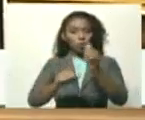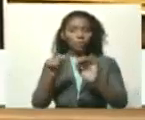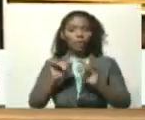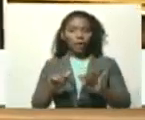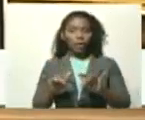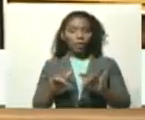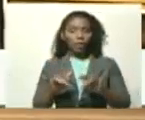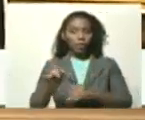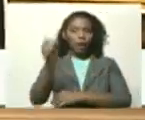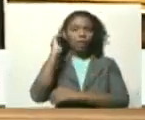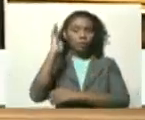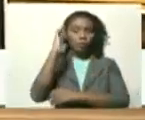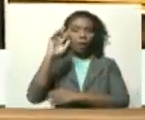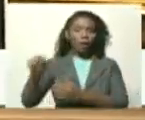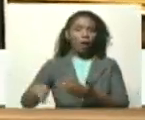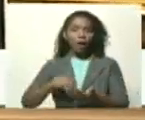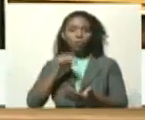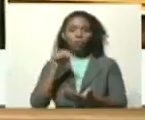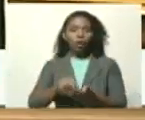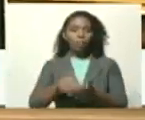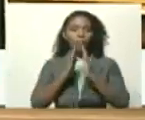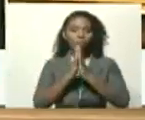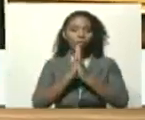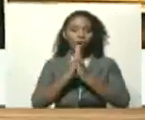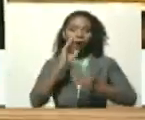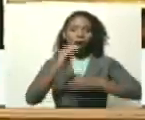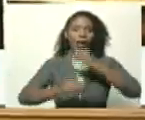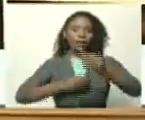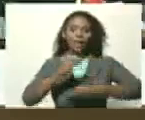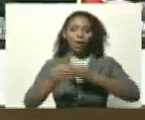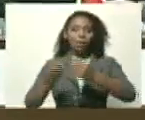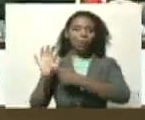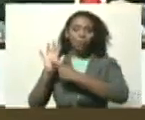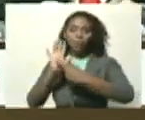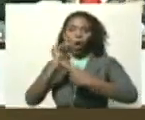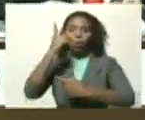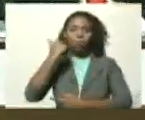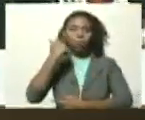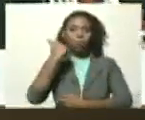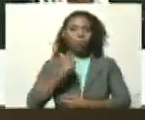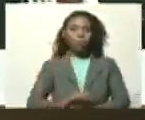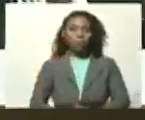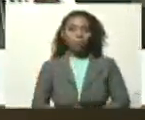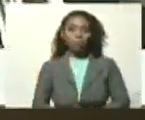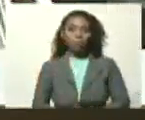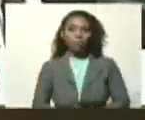subsecretaria de la Asamblea Nacional, por favor hacerlo con la señal de costumbre.